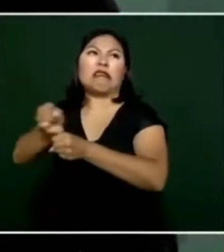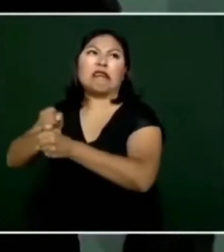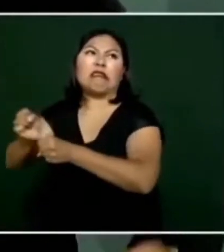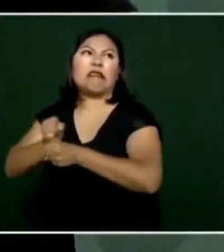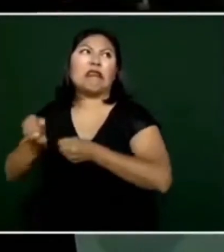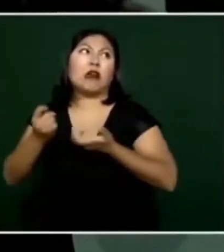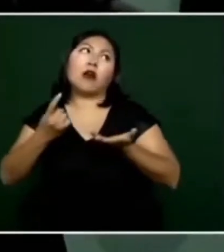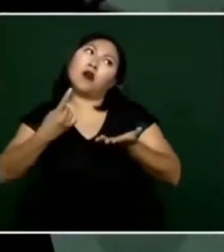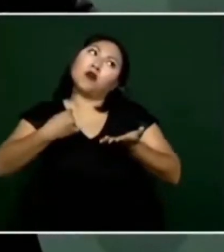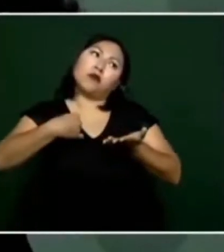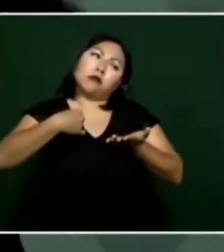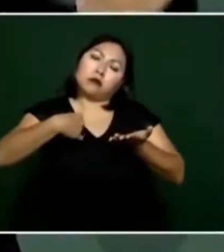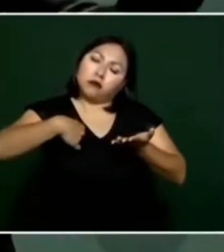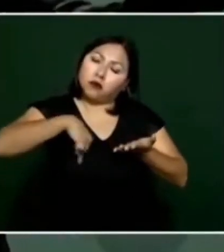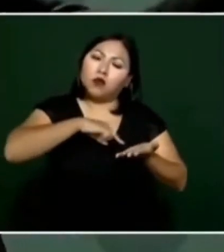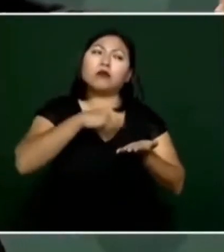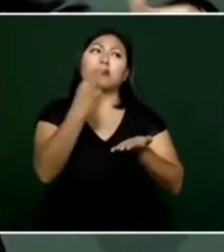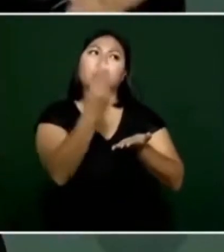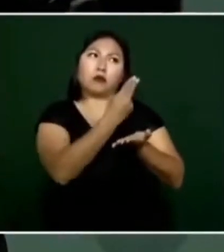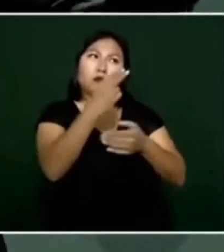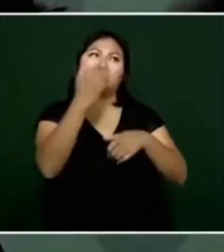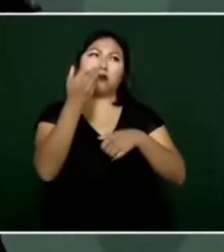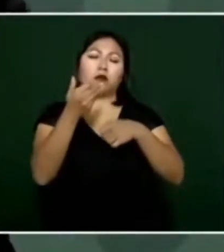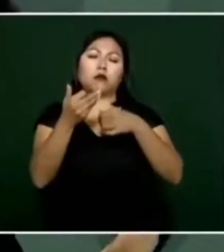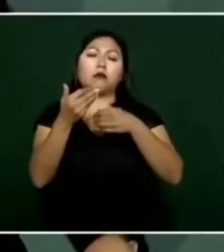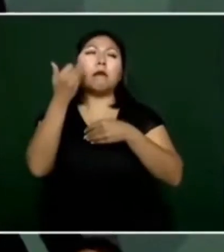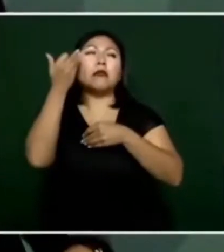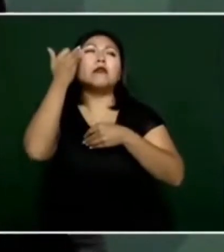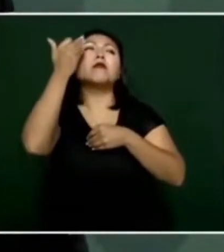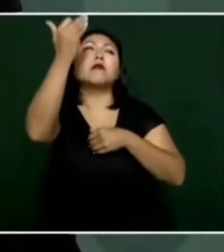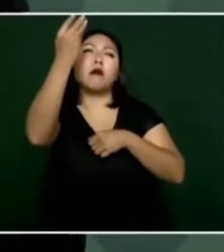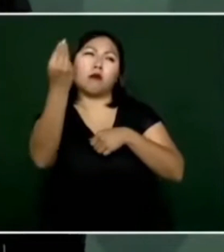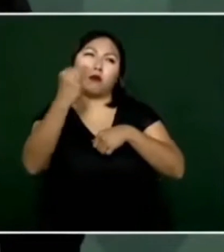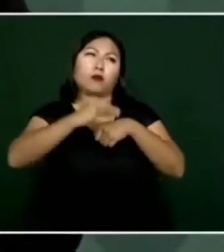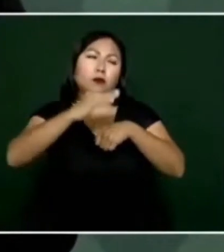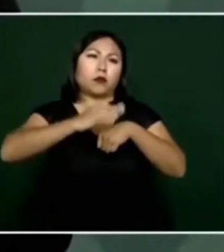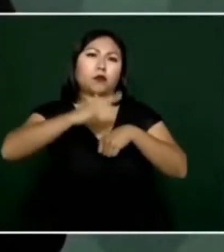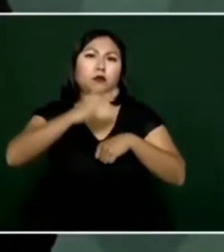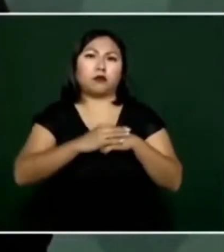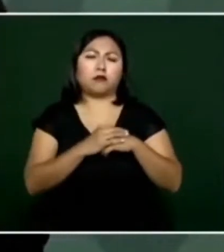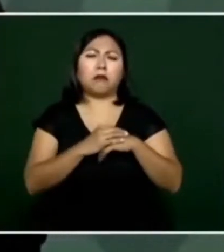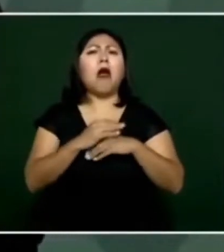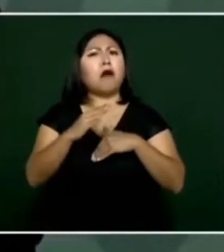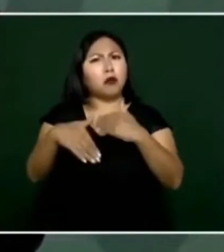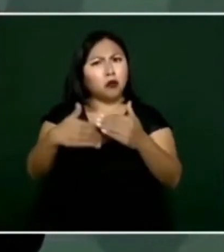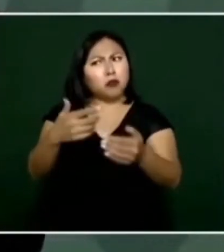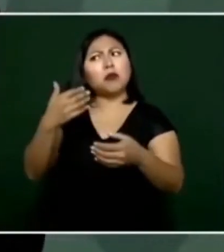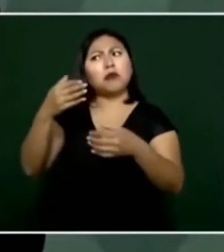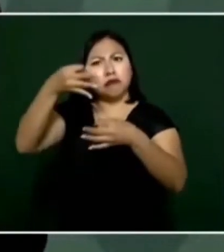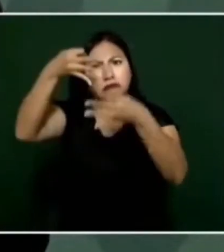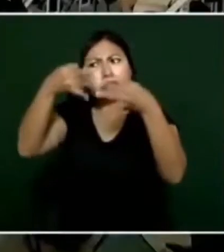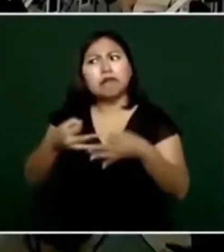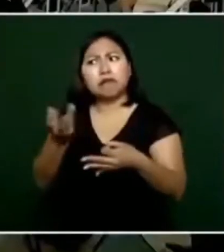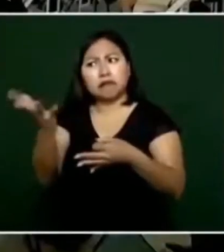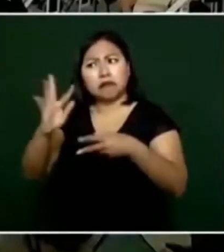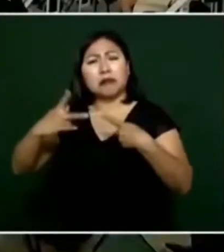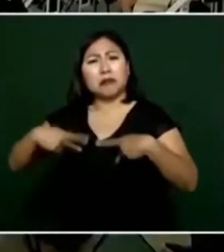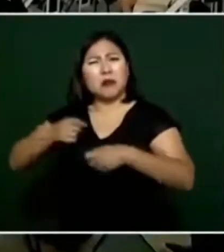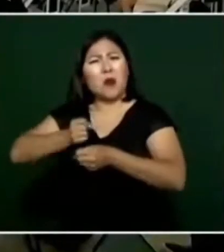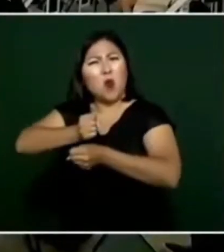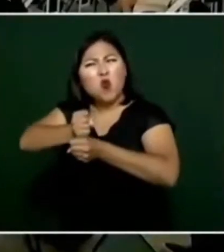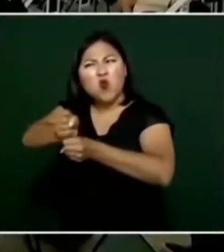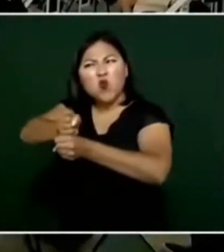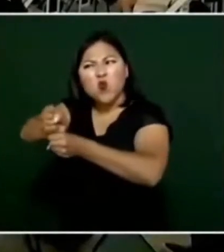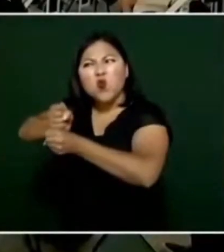que después se demostró, se comprobó que hubo tortura. Pero como no